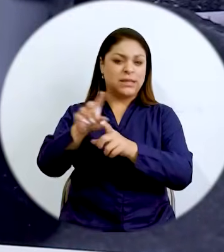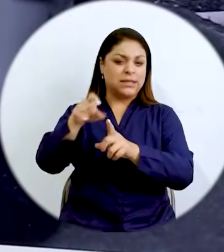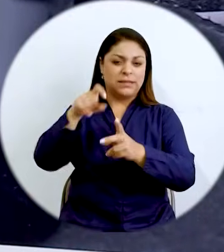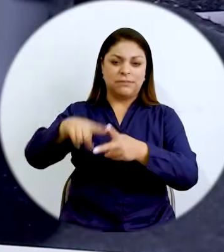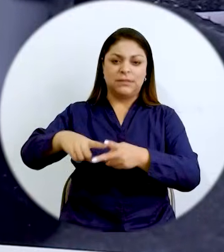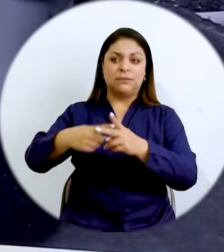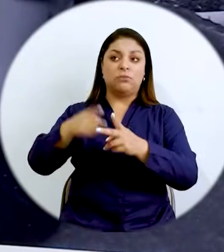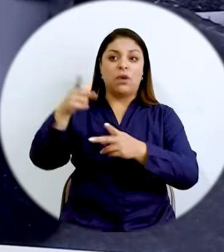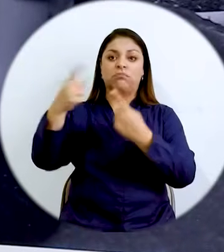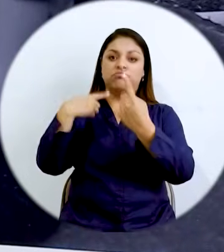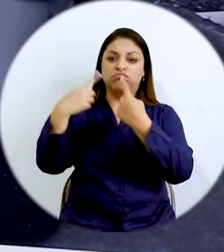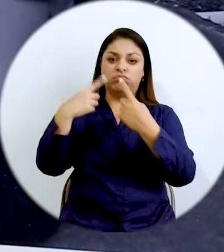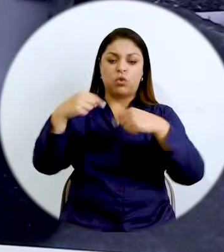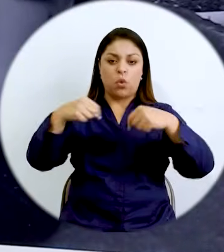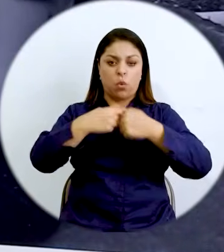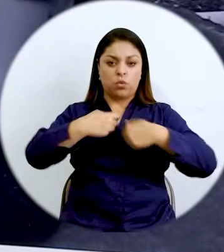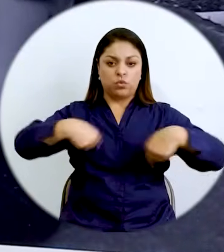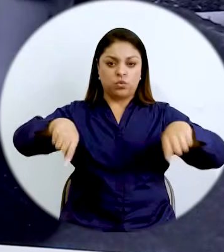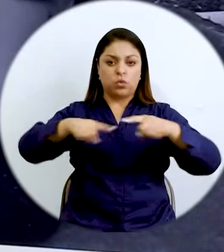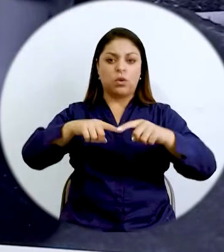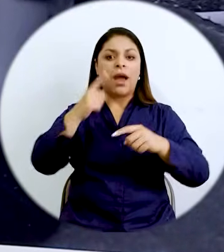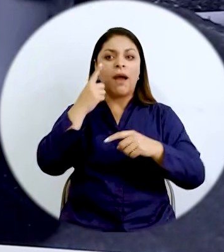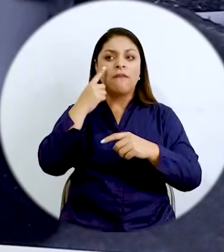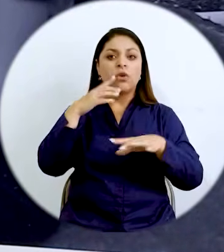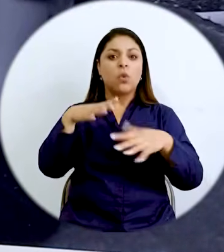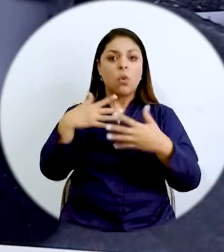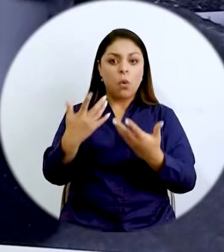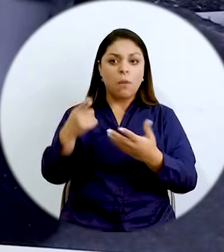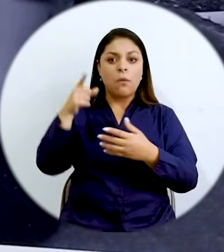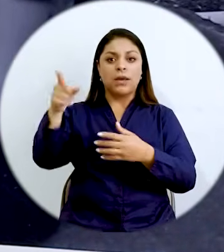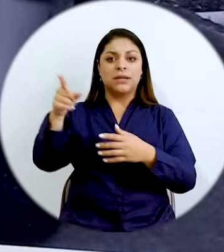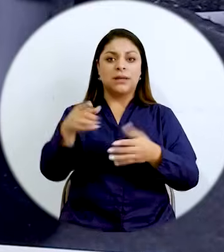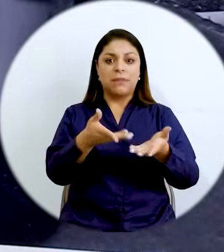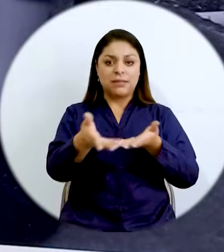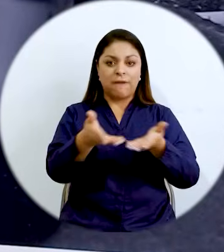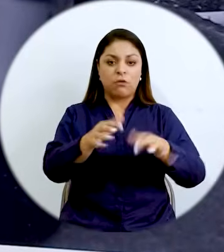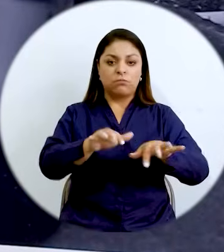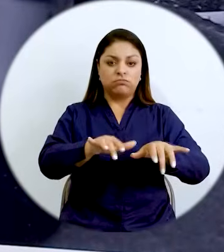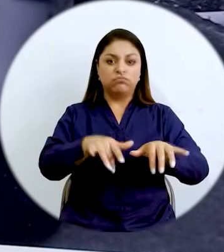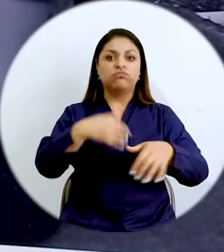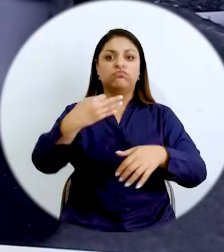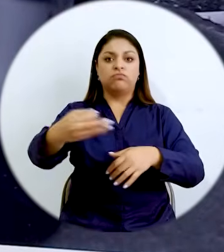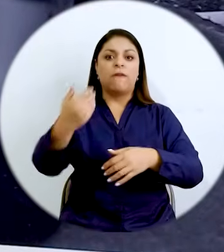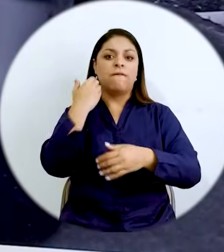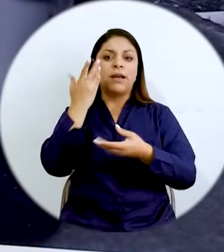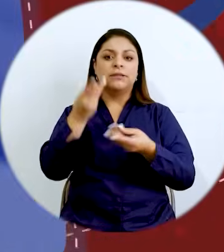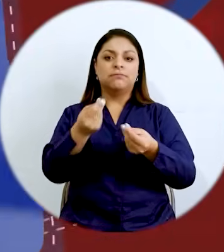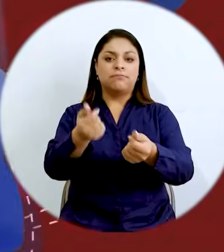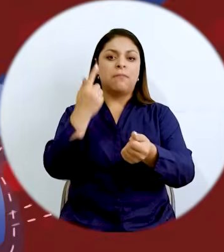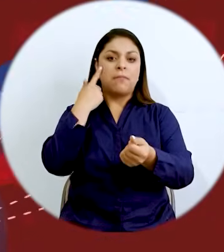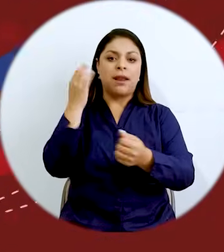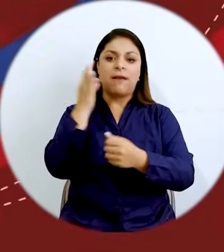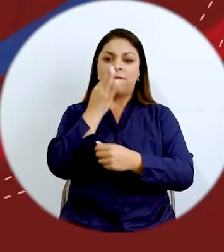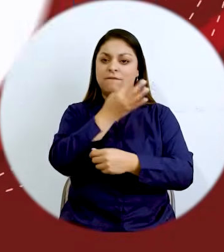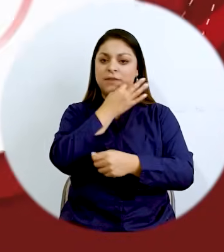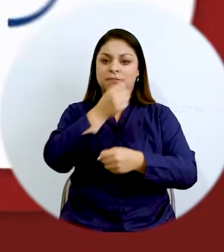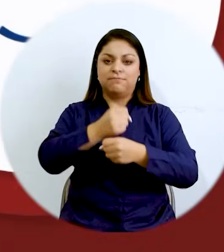compartió con una mirada cómo la evolución constante de la plataforma ha facilitado la gestión diaria de la finca.